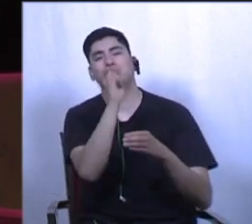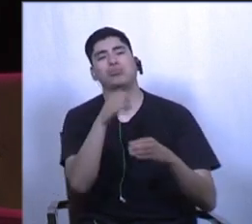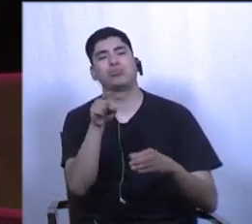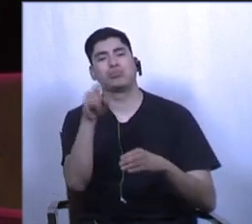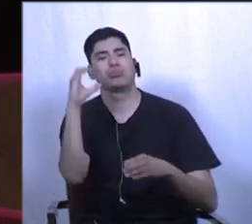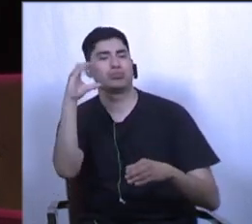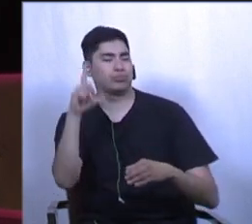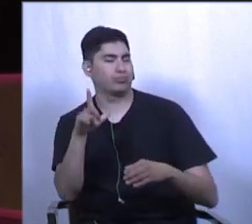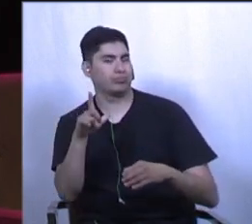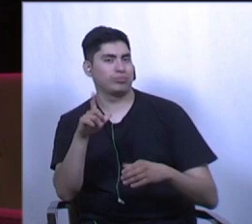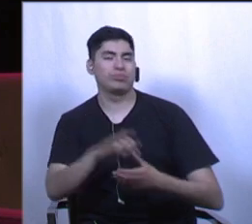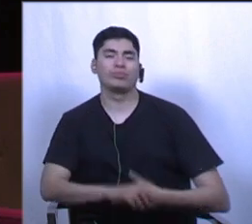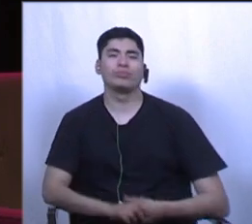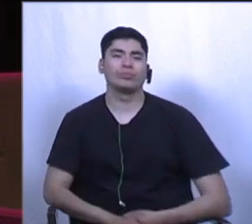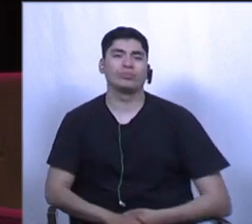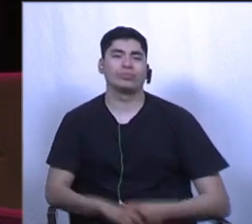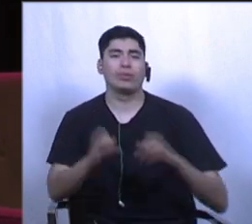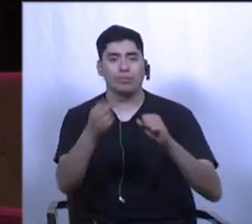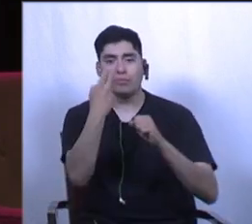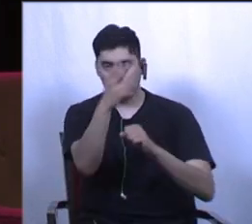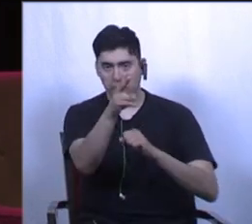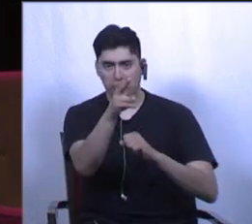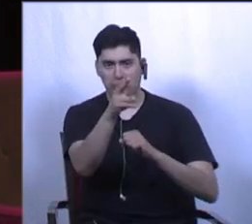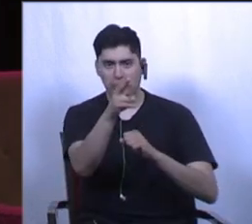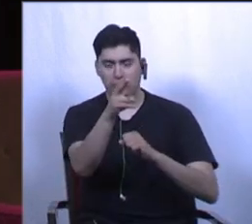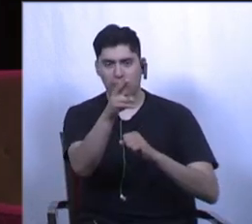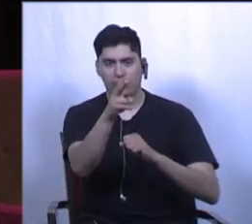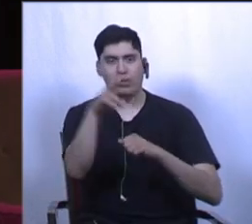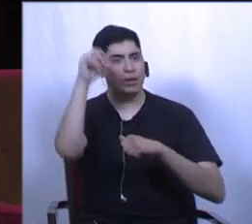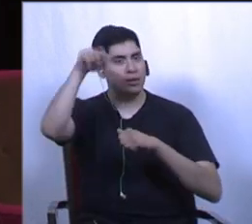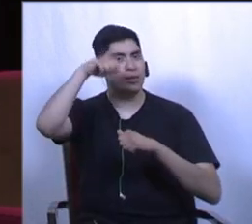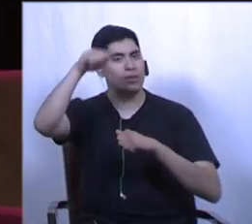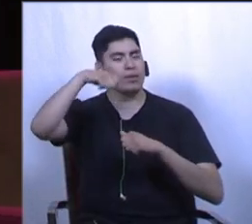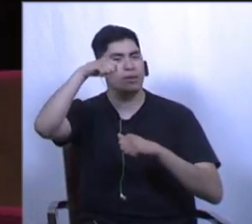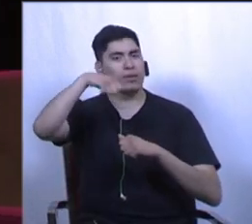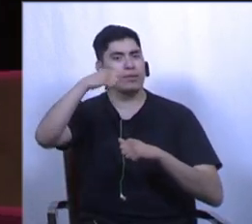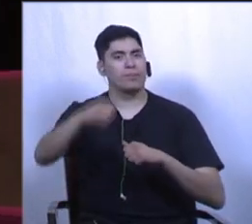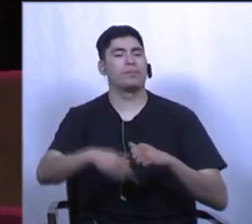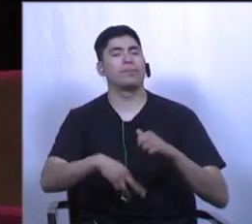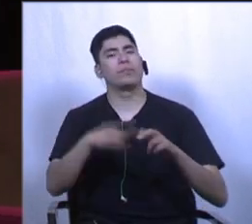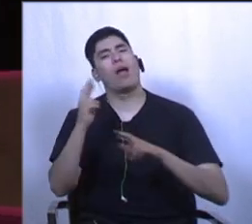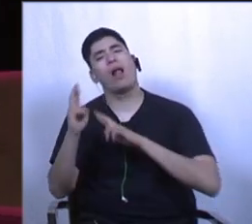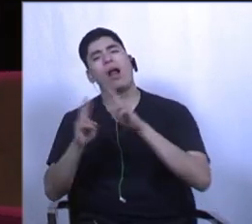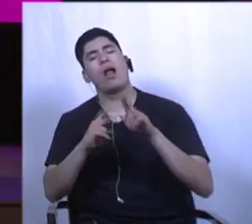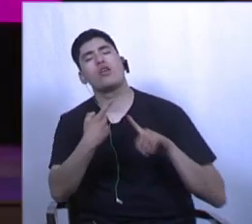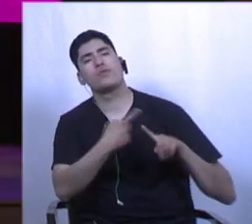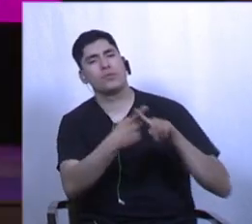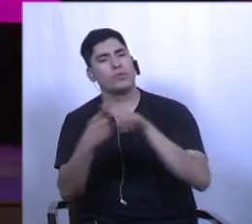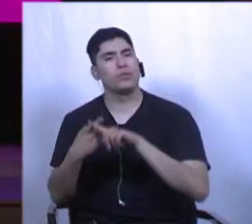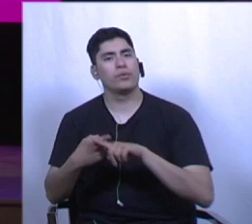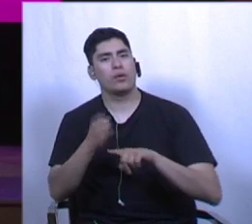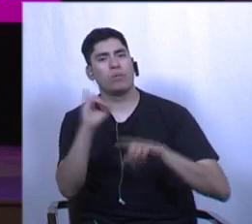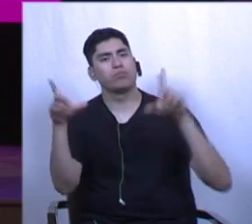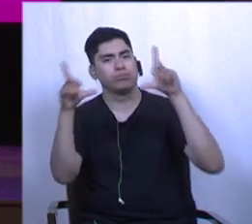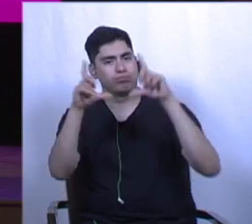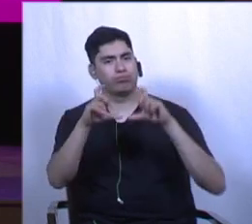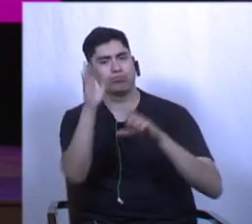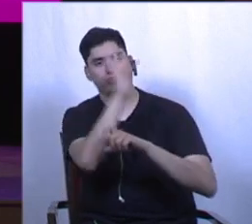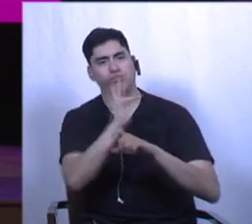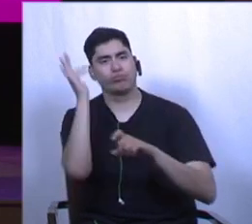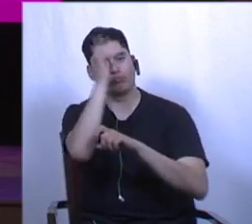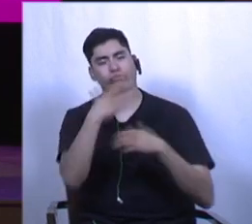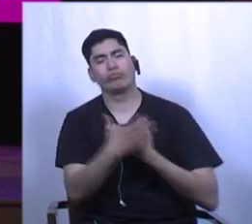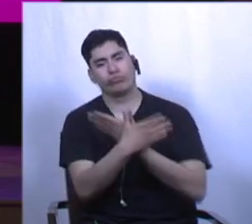umactv.grupoz.cl y además está reproduciéndose información constantemente en las redes sociales, Instagram, Facebook y Twitter